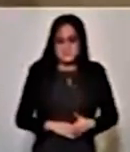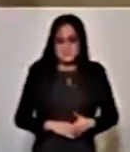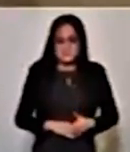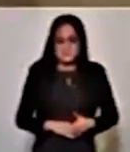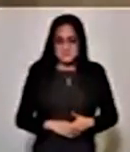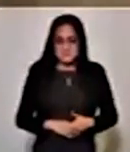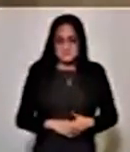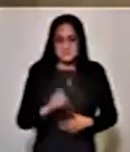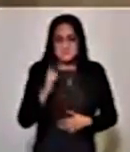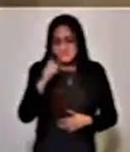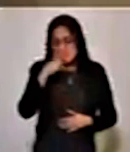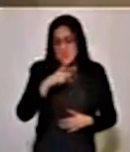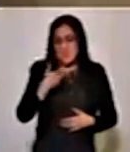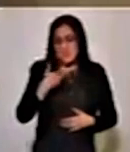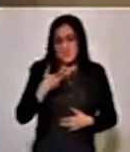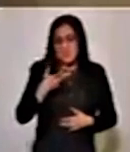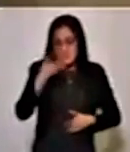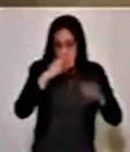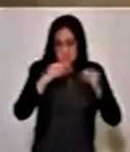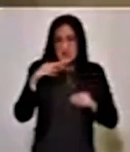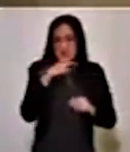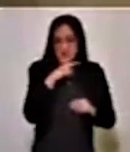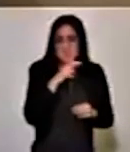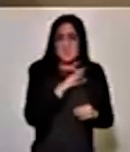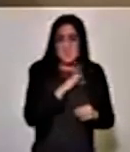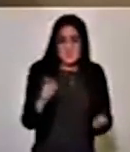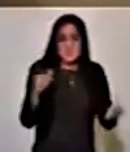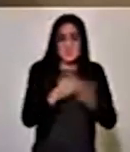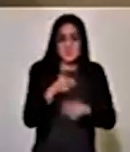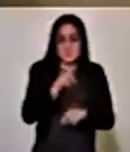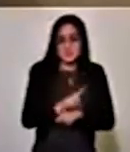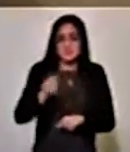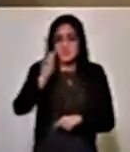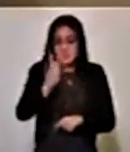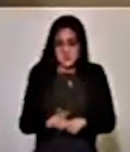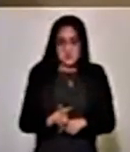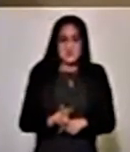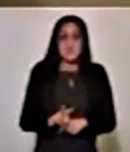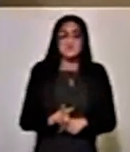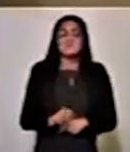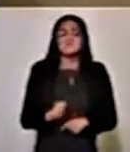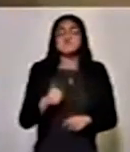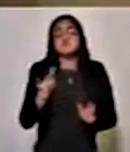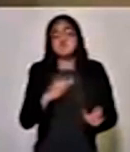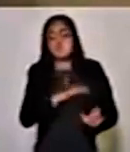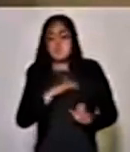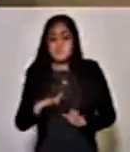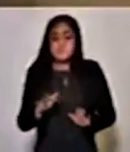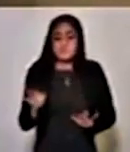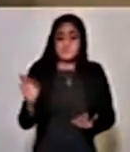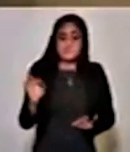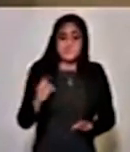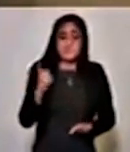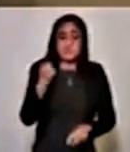alguna cuestión de aprendizaje especial, y en otros casos